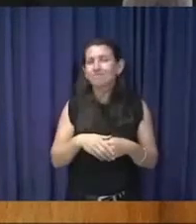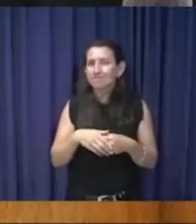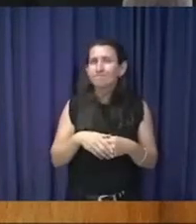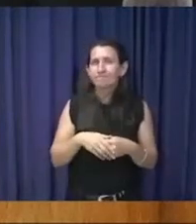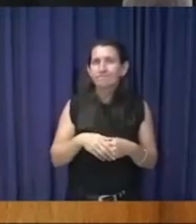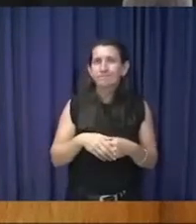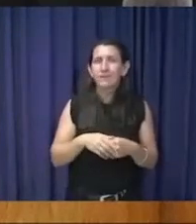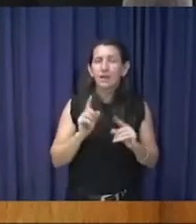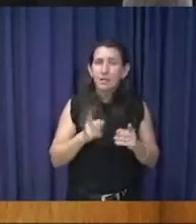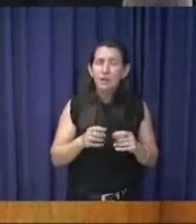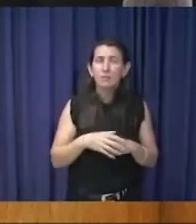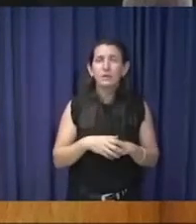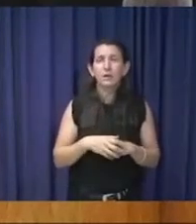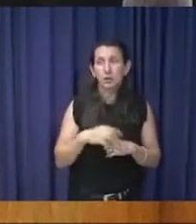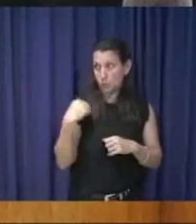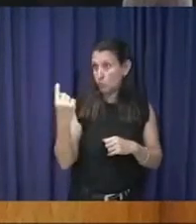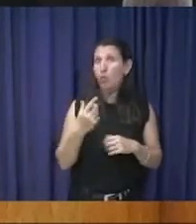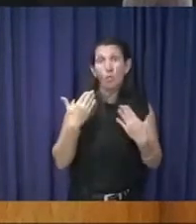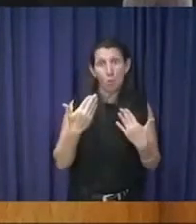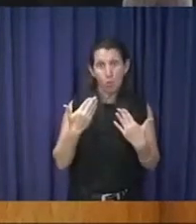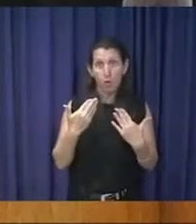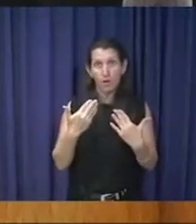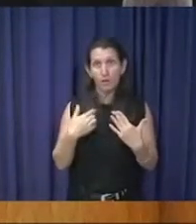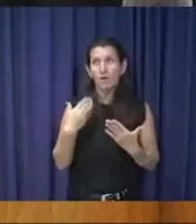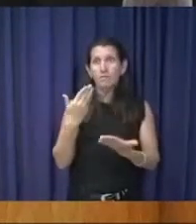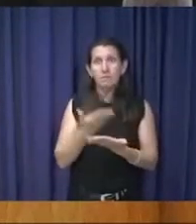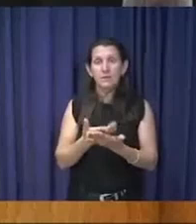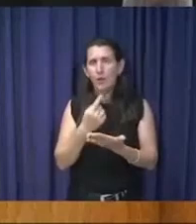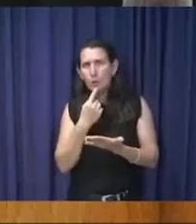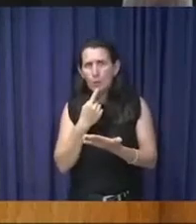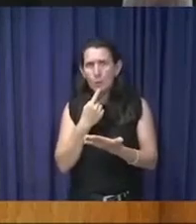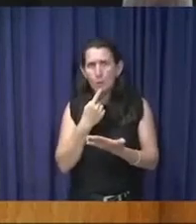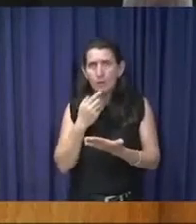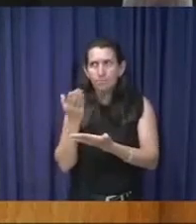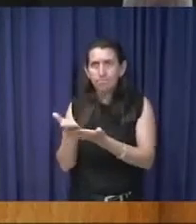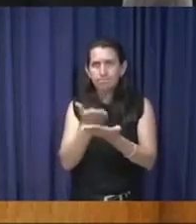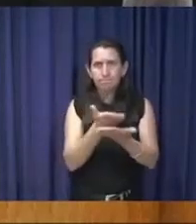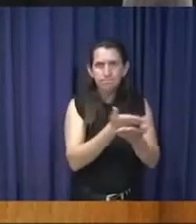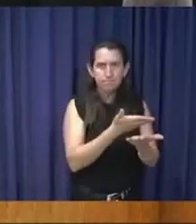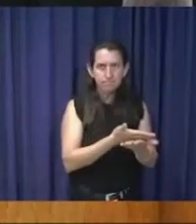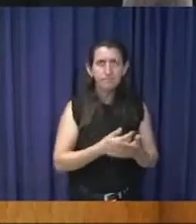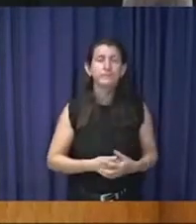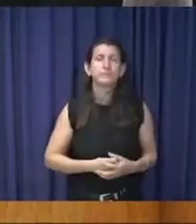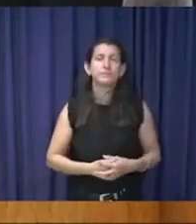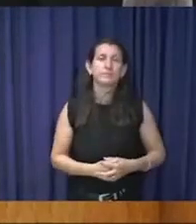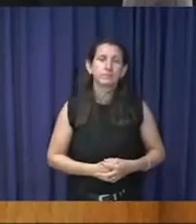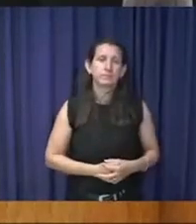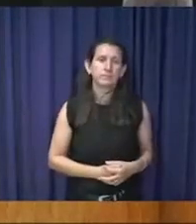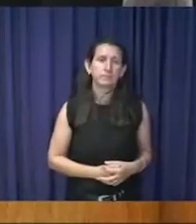que también lo podemos hacer nosotros y presentar nuestras inquietudes con ellos, que a los cuales tenemos muy